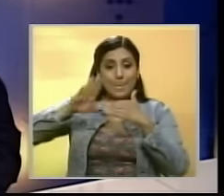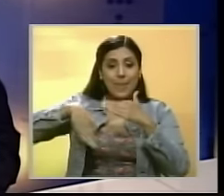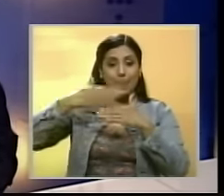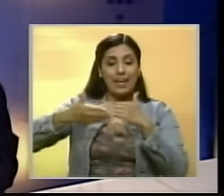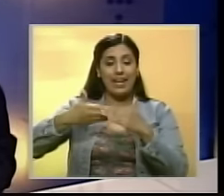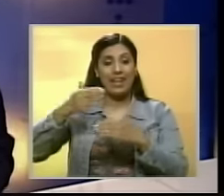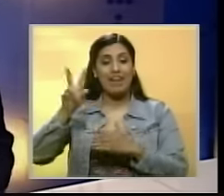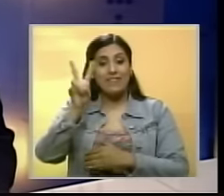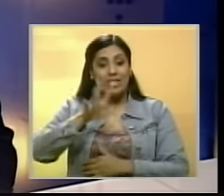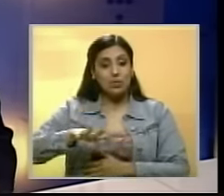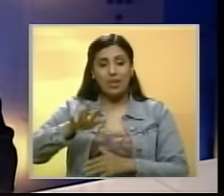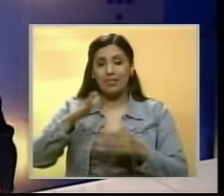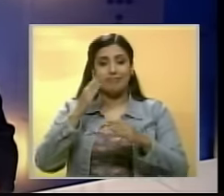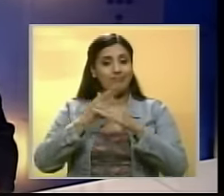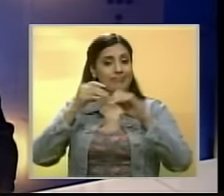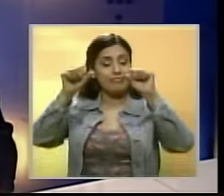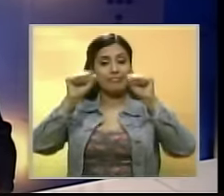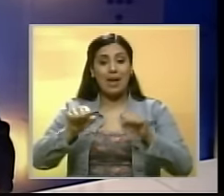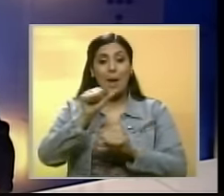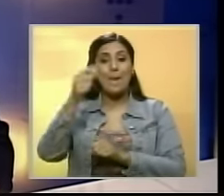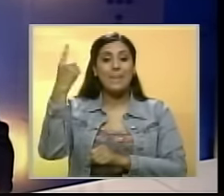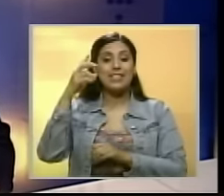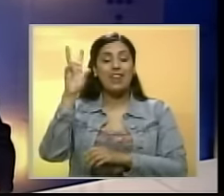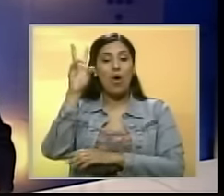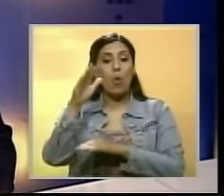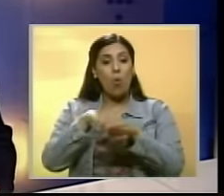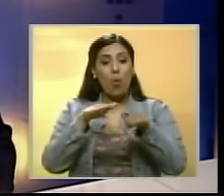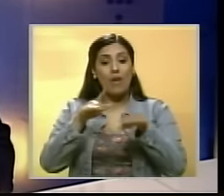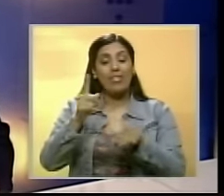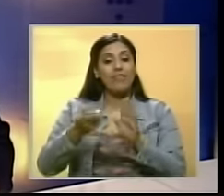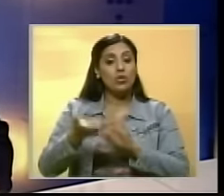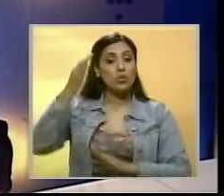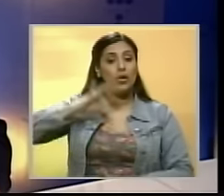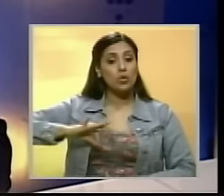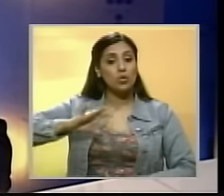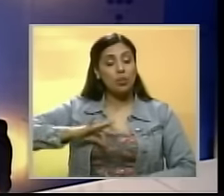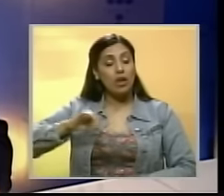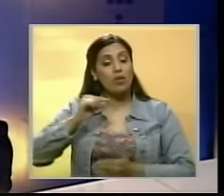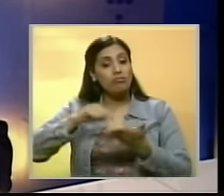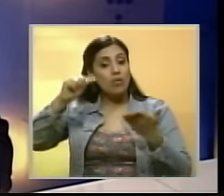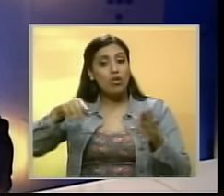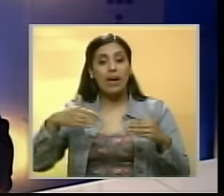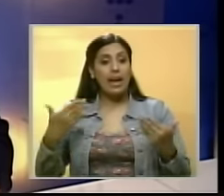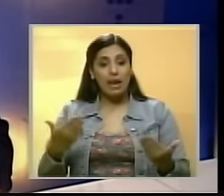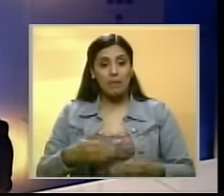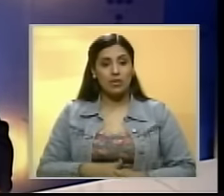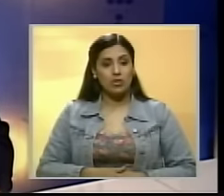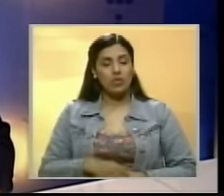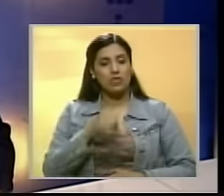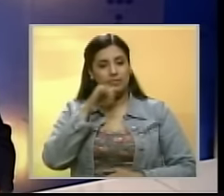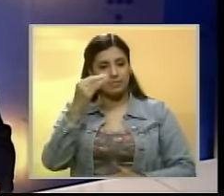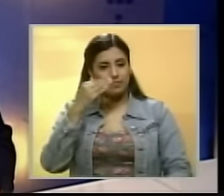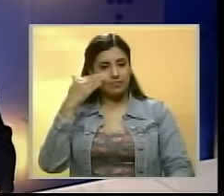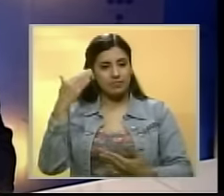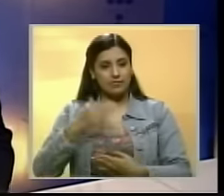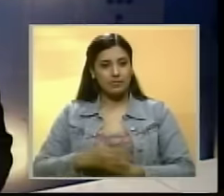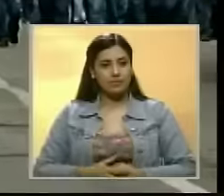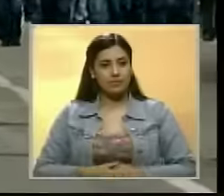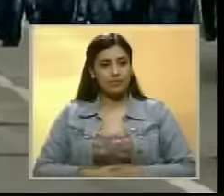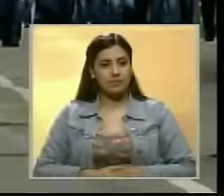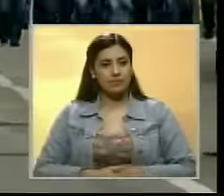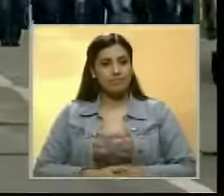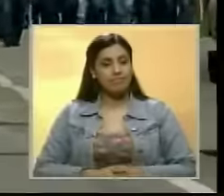paveca pararon la planta desde el pasado jueves para exigir sueldos justos y la firma de de la convención colectiva randolfo blanco nos